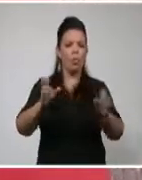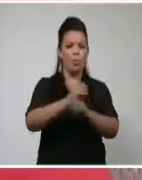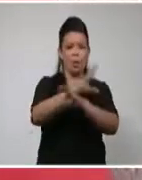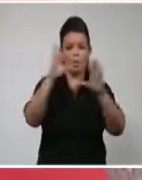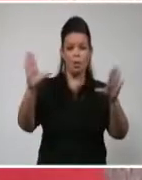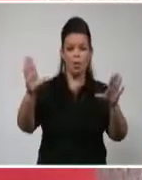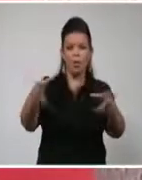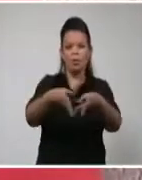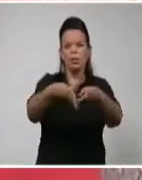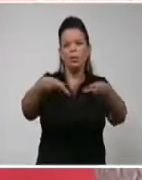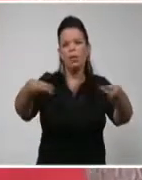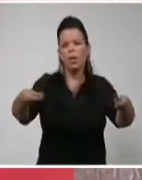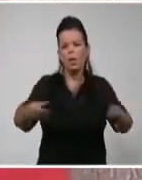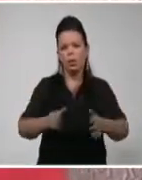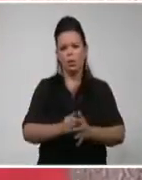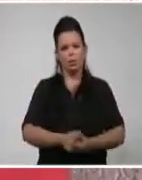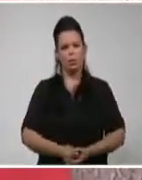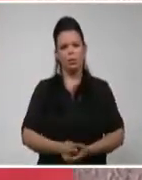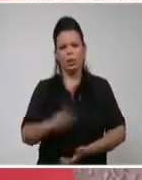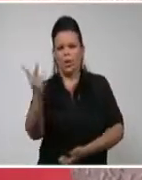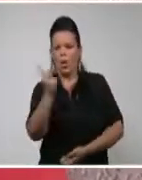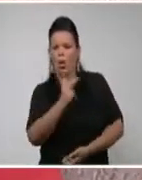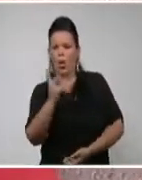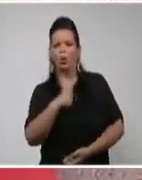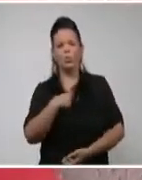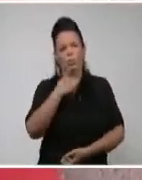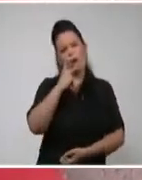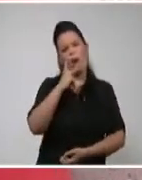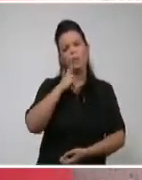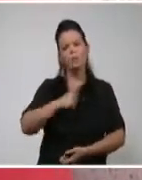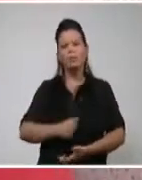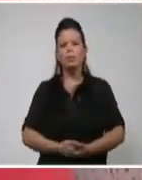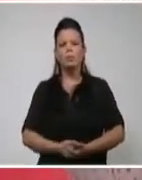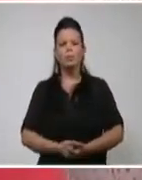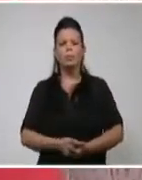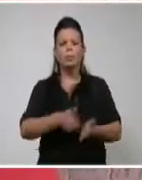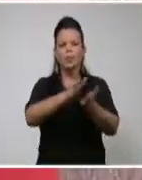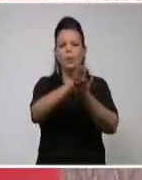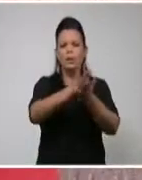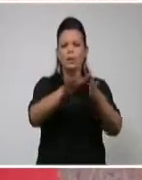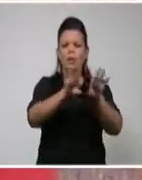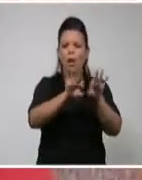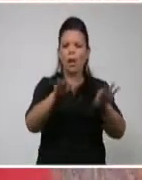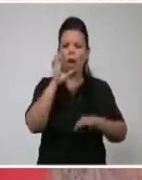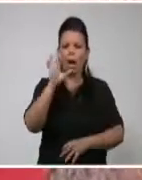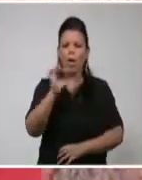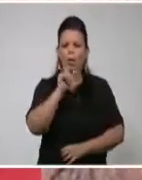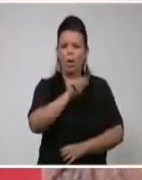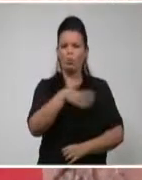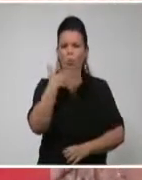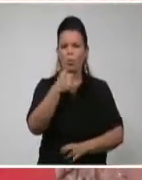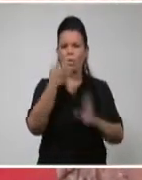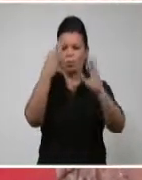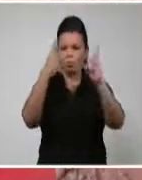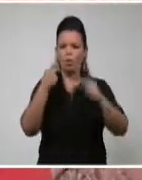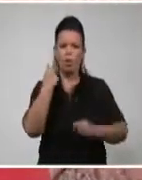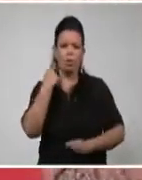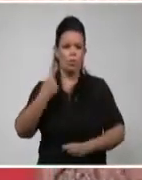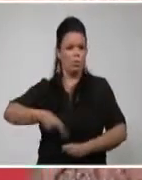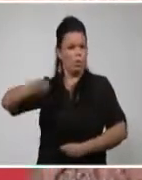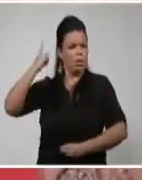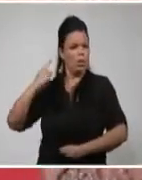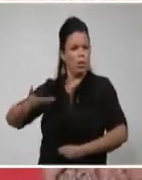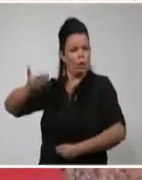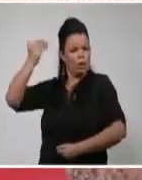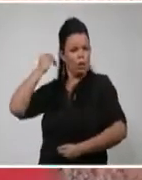más allá de lo que es en Las Vegas y en los cultivos varios. Y en el tabaco sí hemos tenido buenos resultados. El año pasado, el antepasado, tuvimos